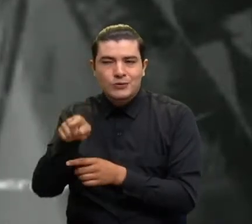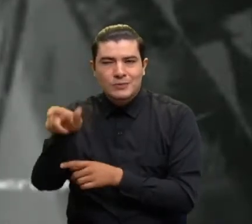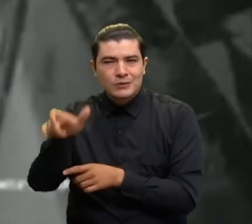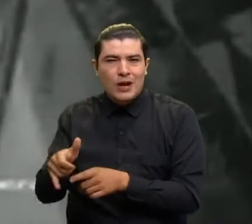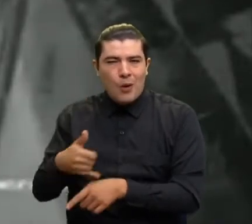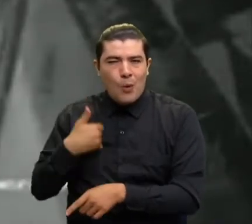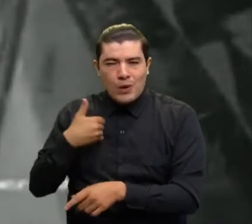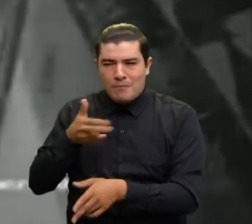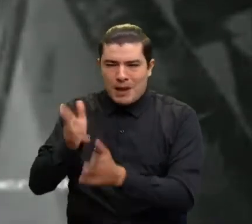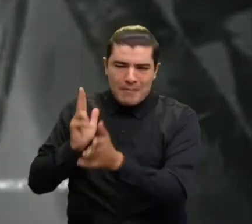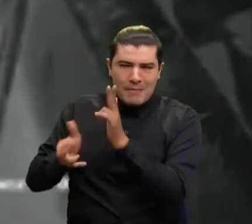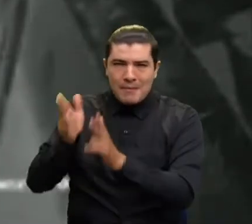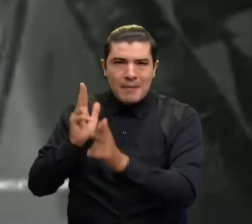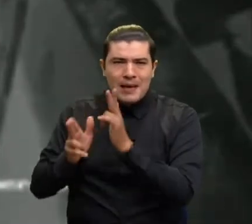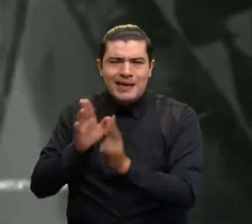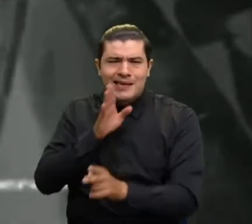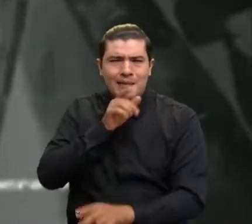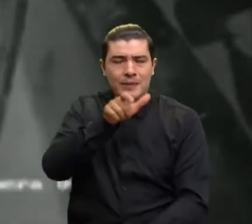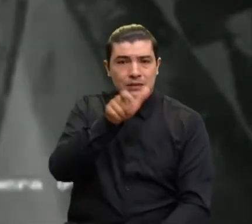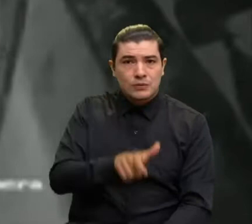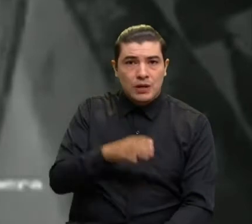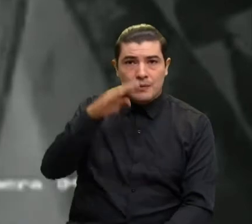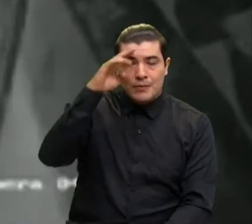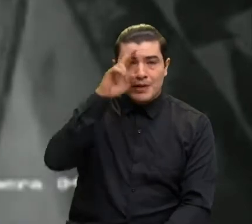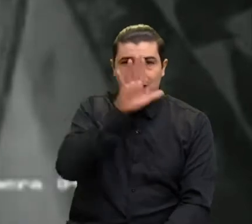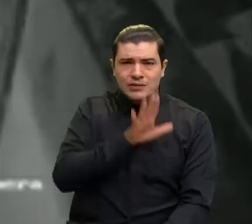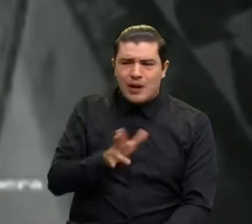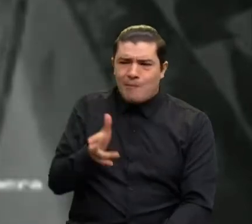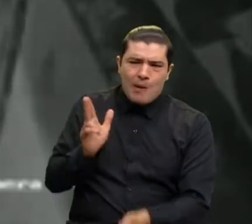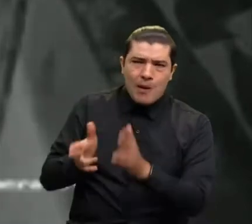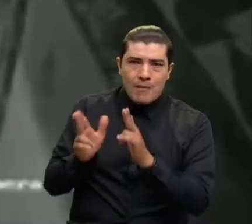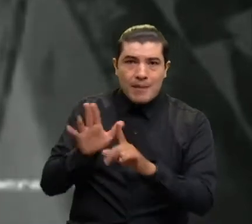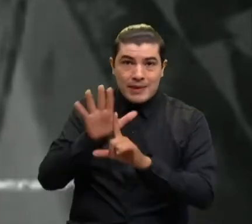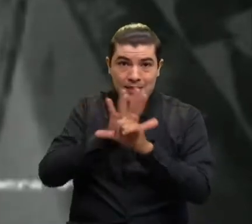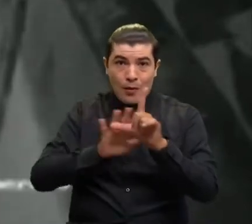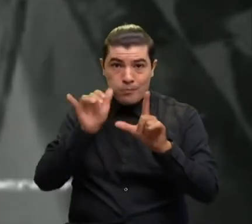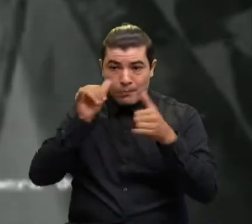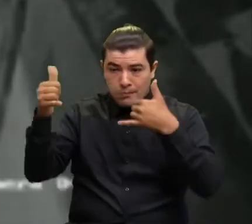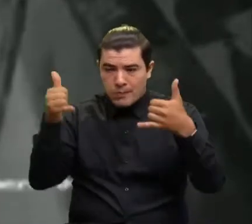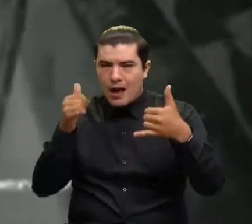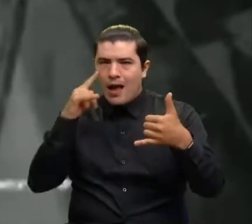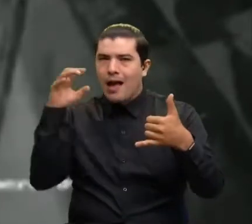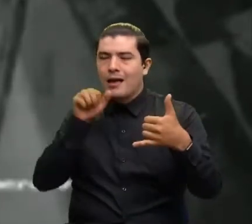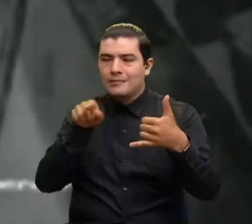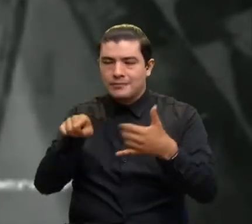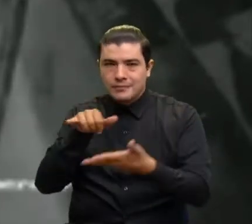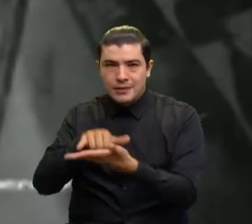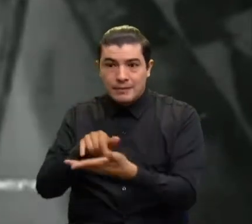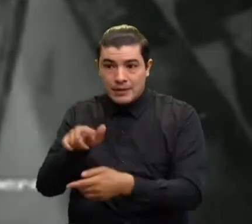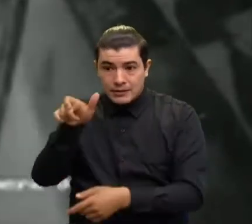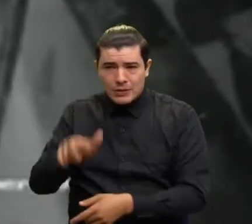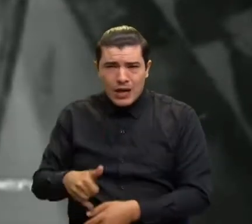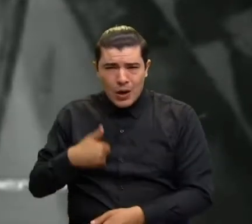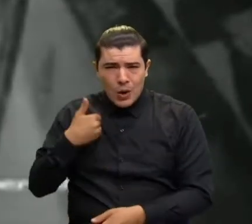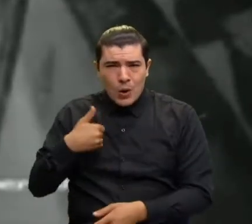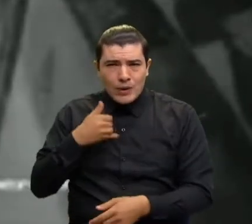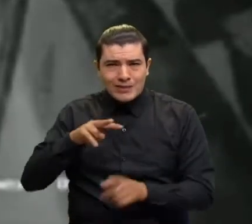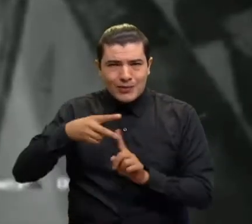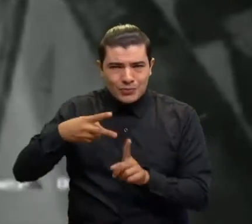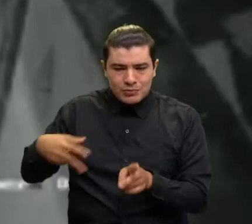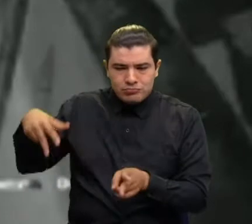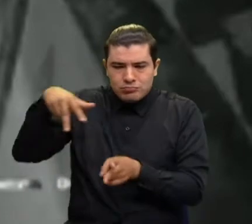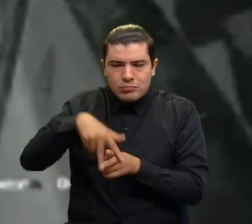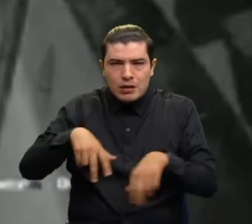varios disparos a manos de un uniformado de la Policía Nacional. En el registro se logra ver cómo el joven malherido, quien iba de parrillero en la